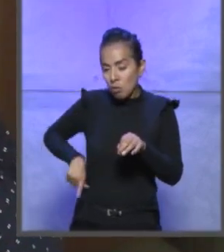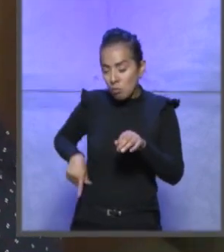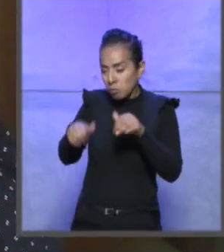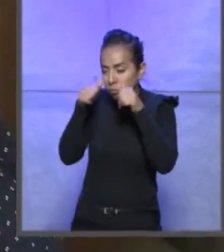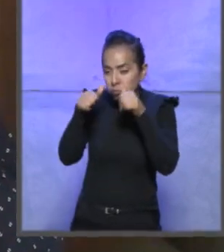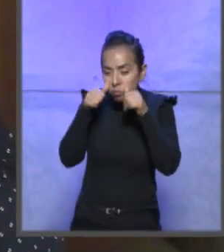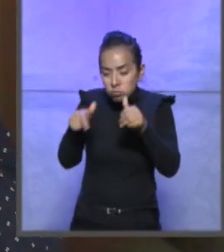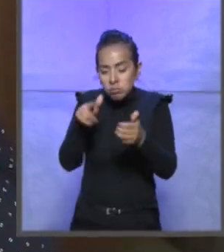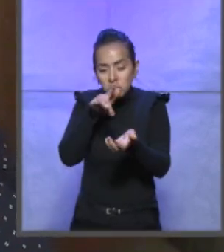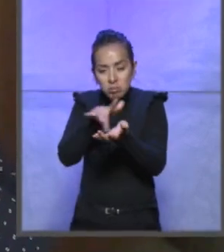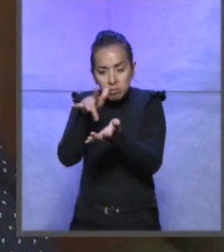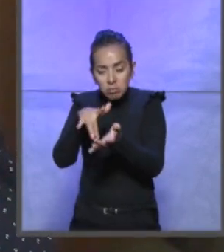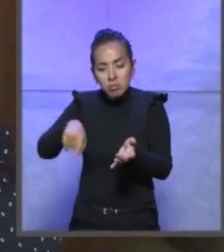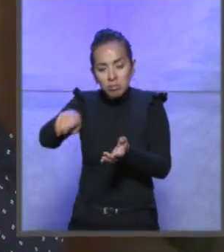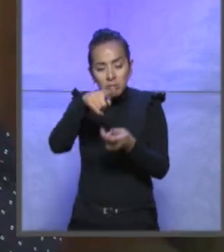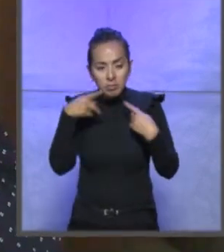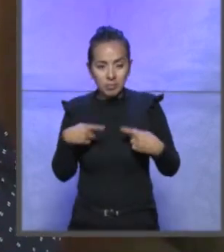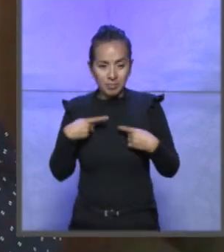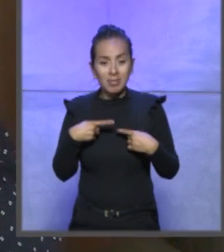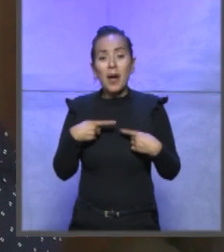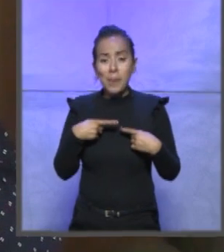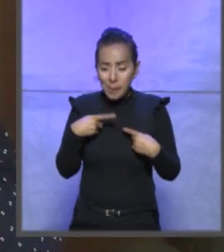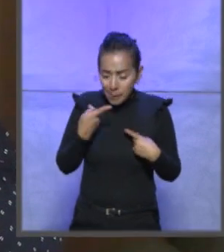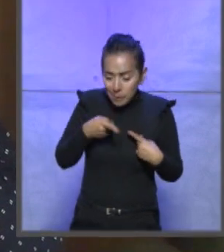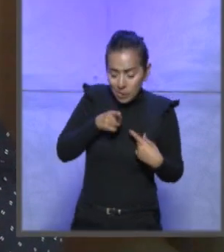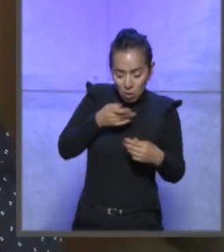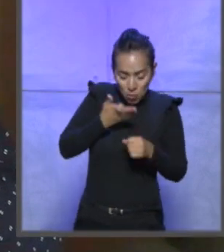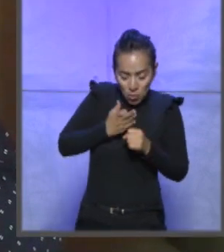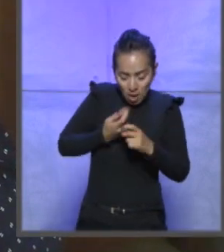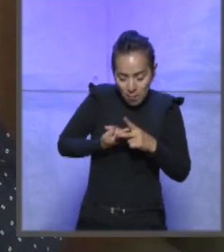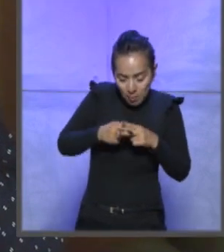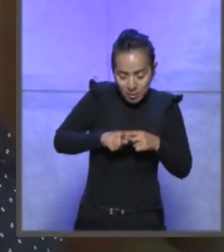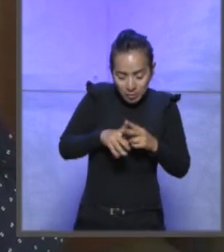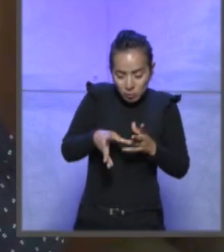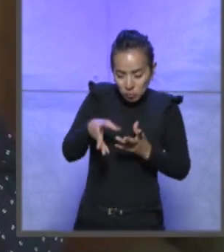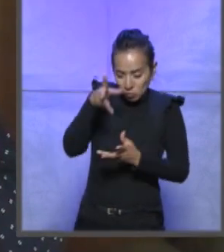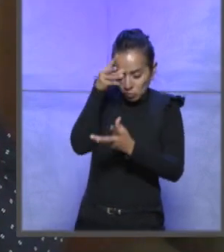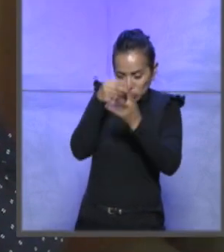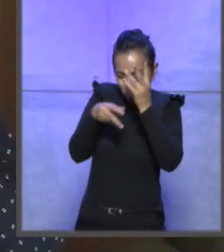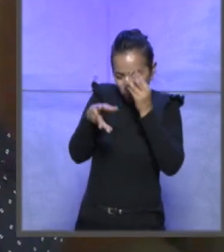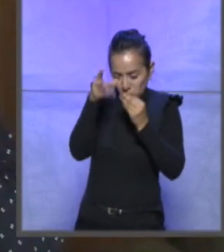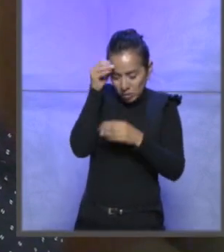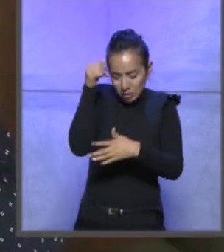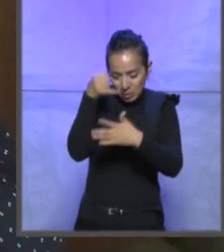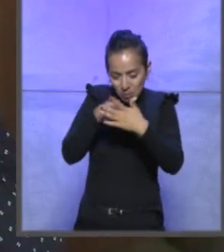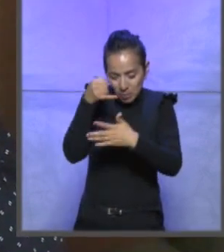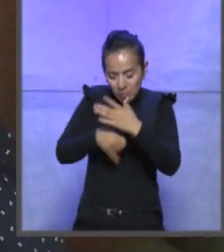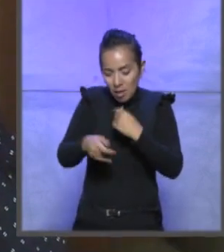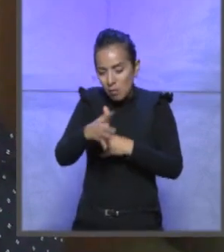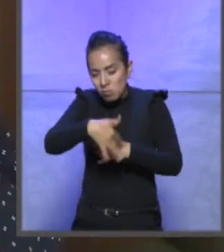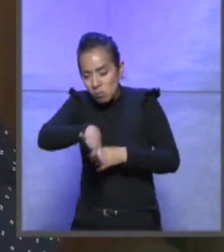el bien general de la población. Es necesario que desde ahora empecemos a formarnos, a estudiar